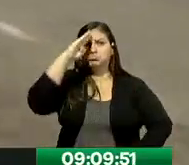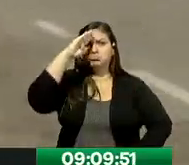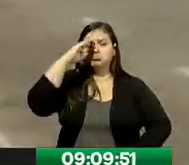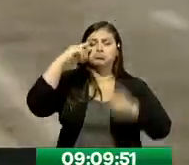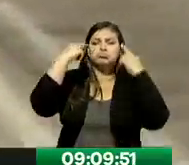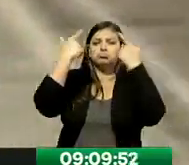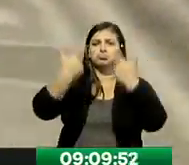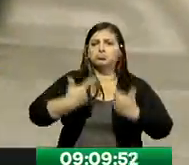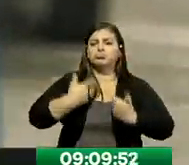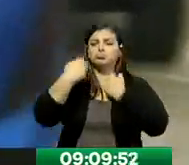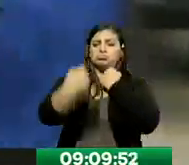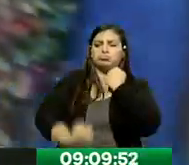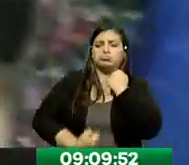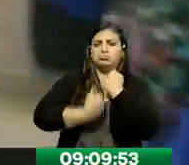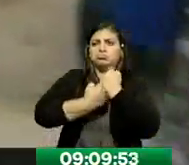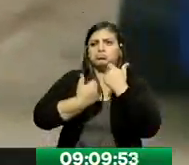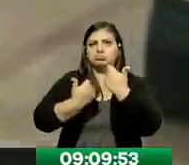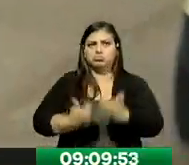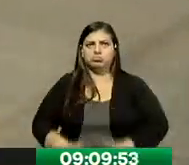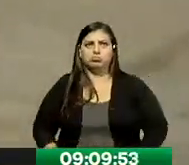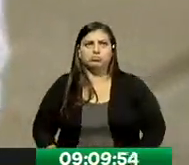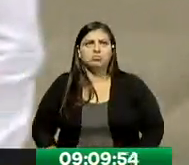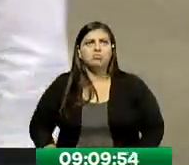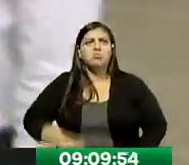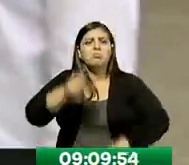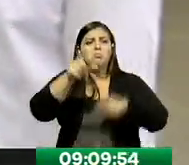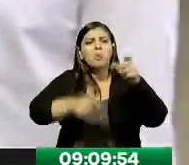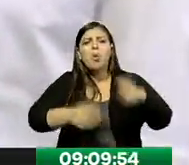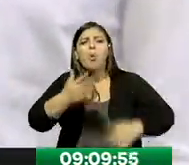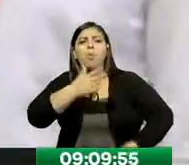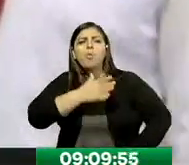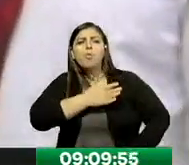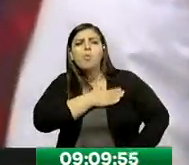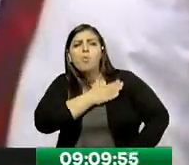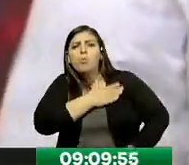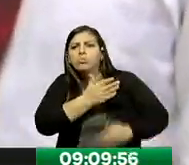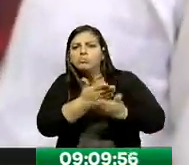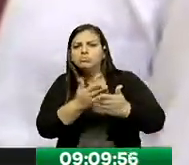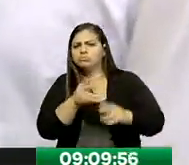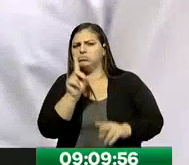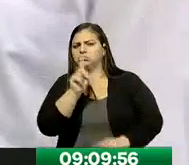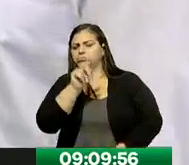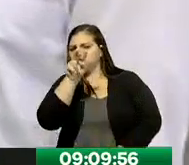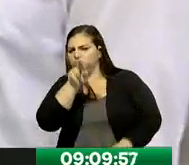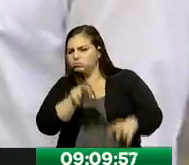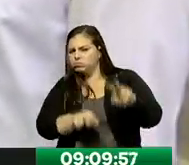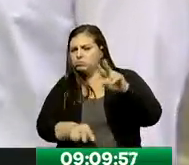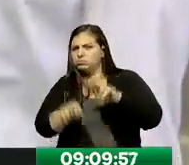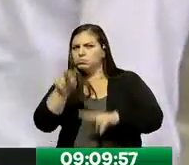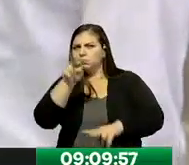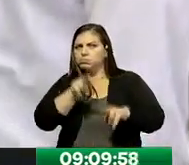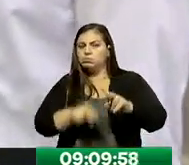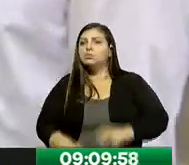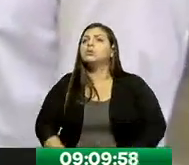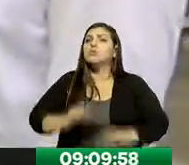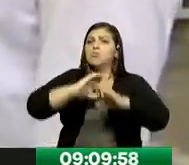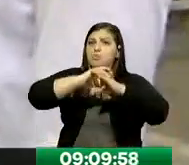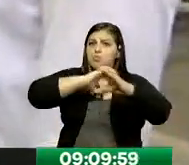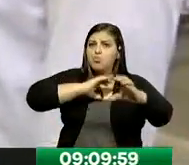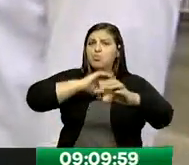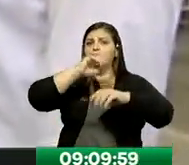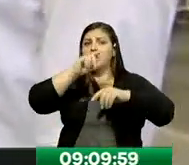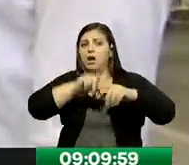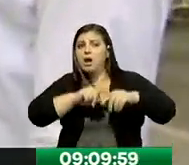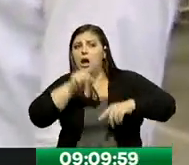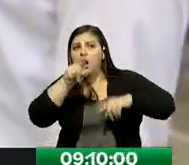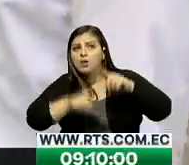lamentablemente no podemos confiar en cualquier persona. Aquí, gracias a Dios, porque hay compañeros, choferes que nos conocen, como el